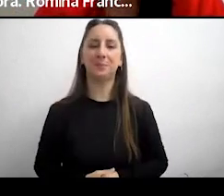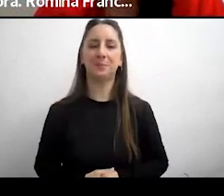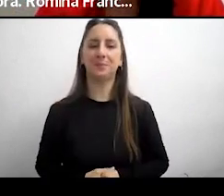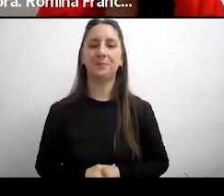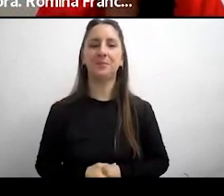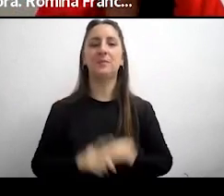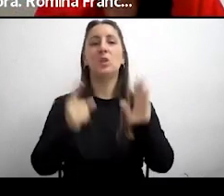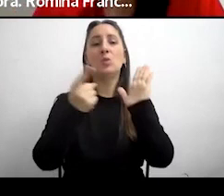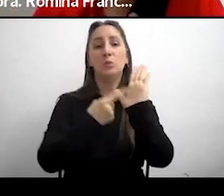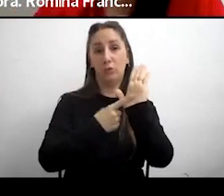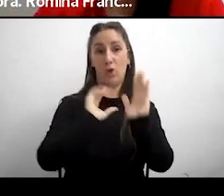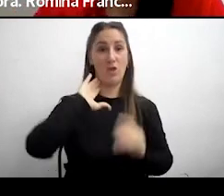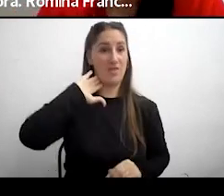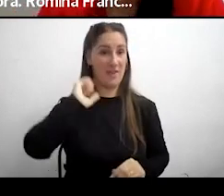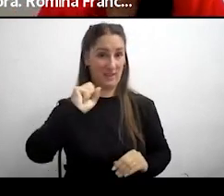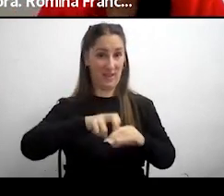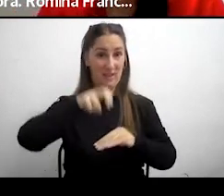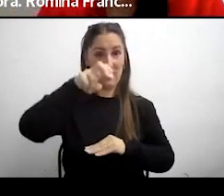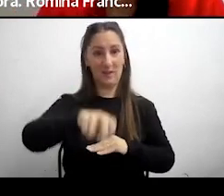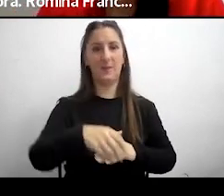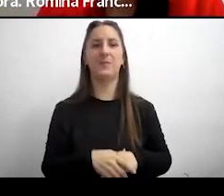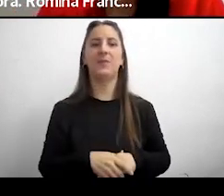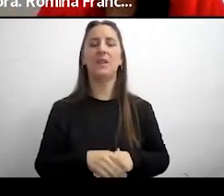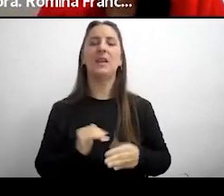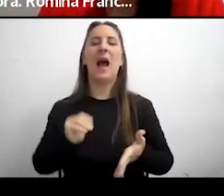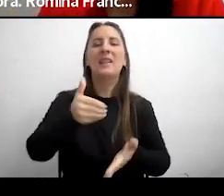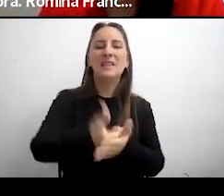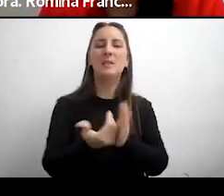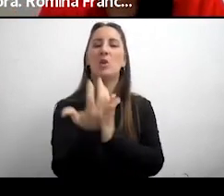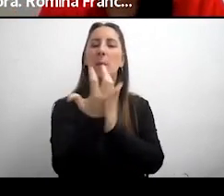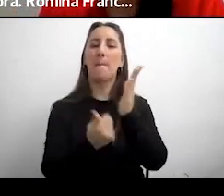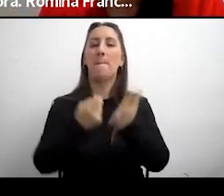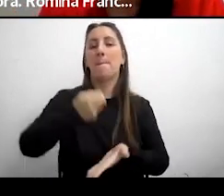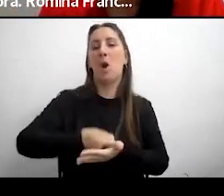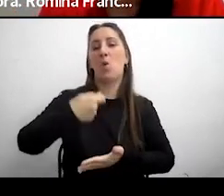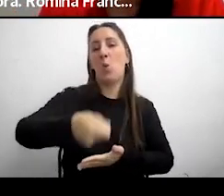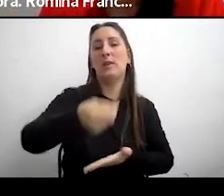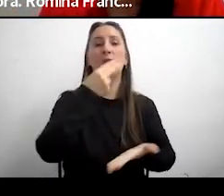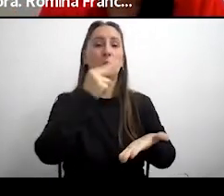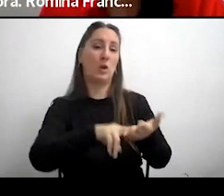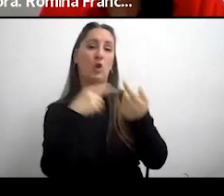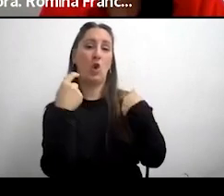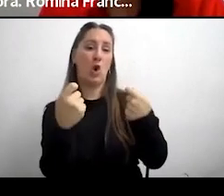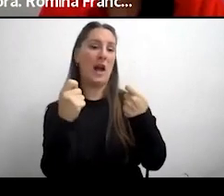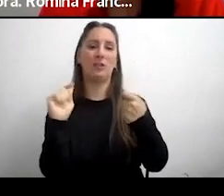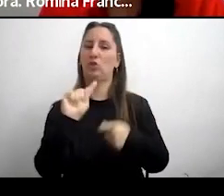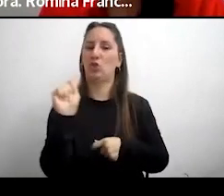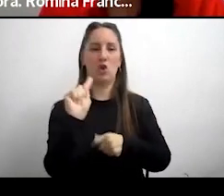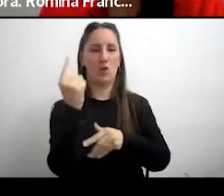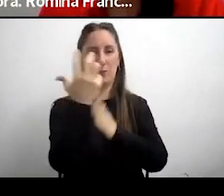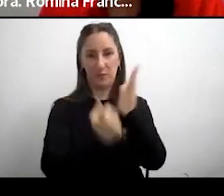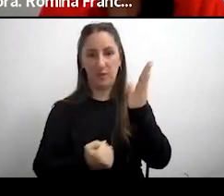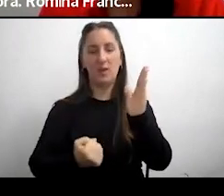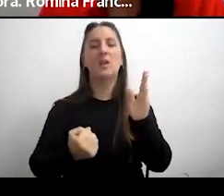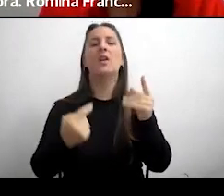puntito 16, que son los anticipos, retenciones y pagos a cuentas de impuestos y gastos no deducibles a los fines